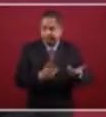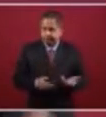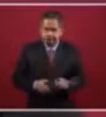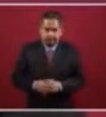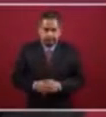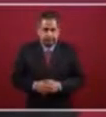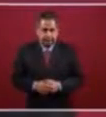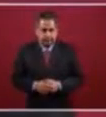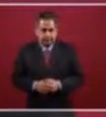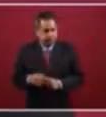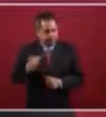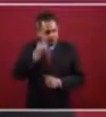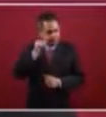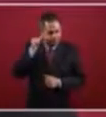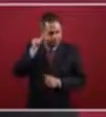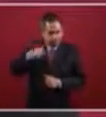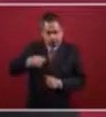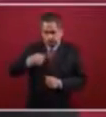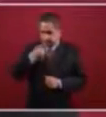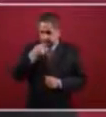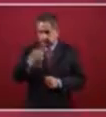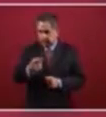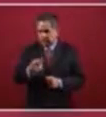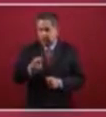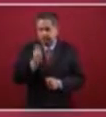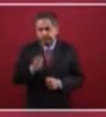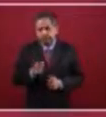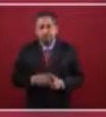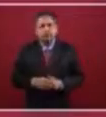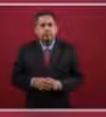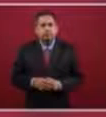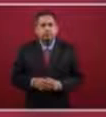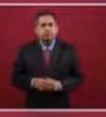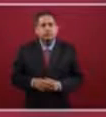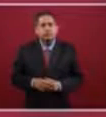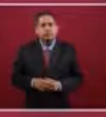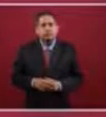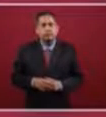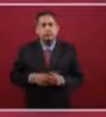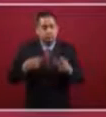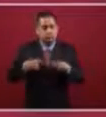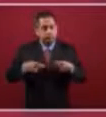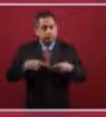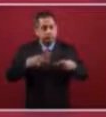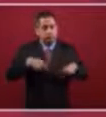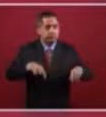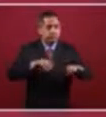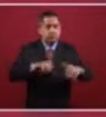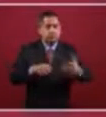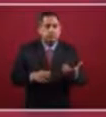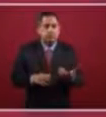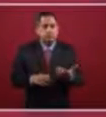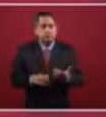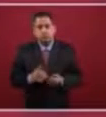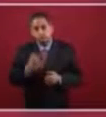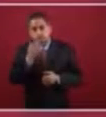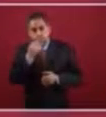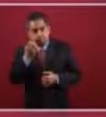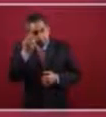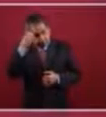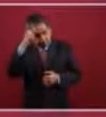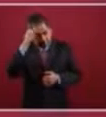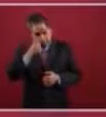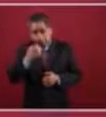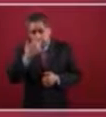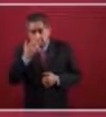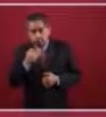Les decía yo ayer que gente sin experiencia